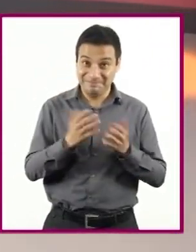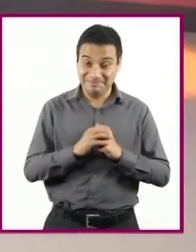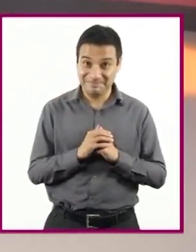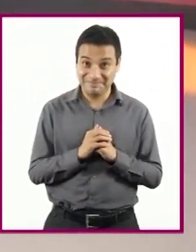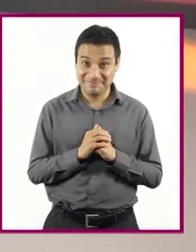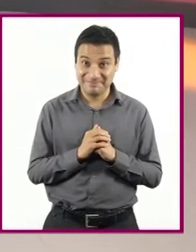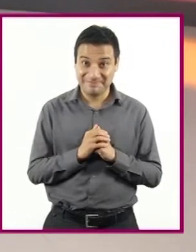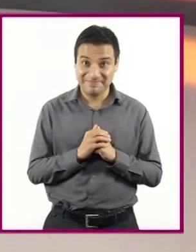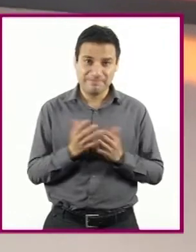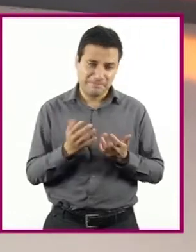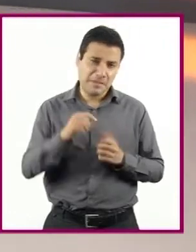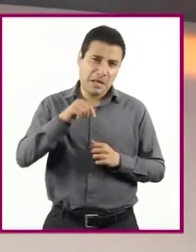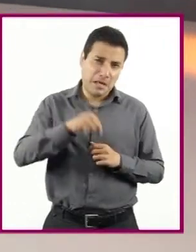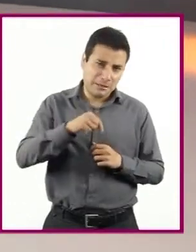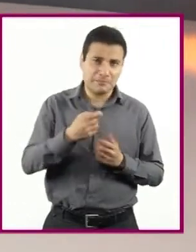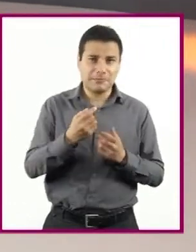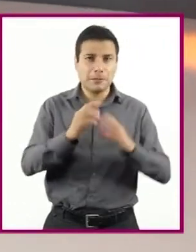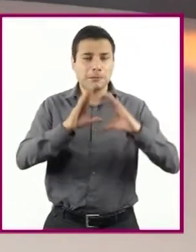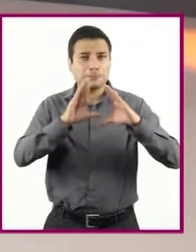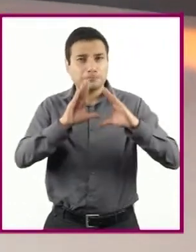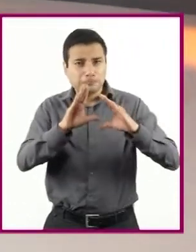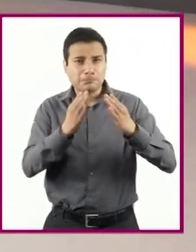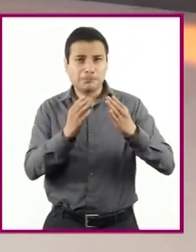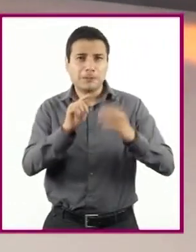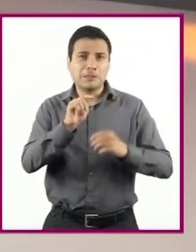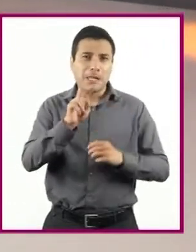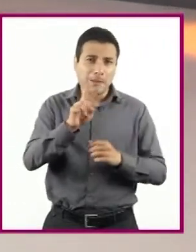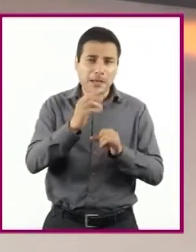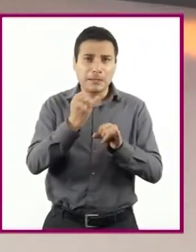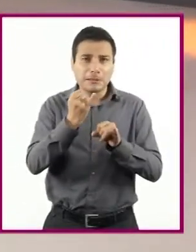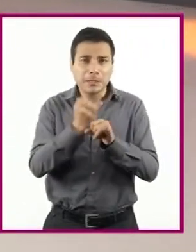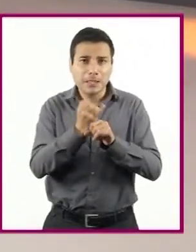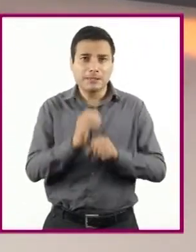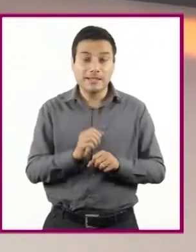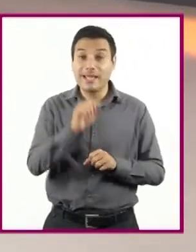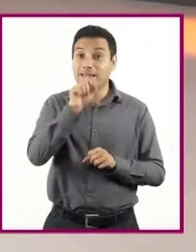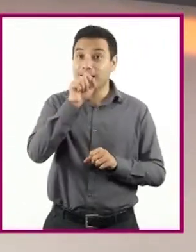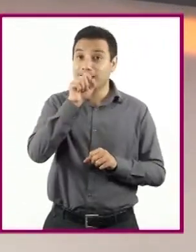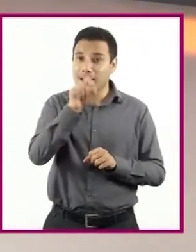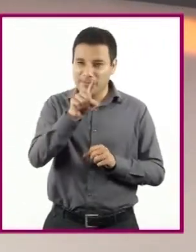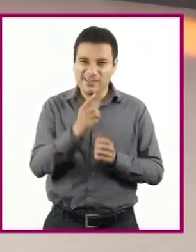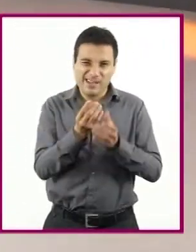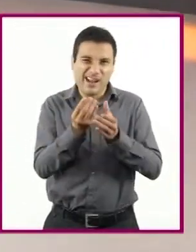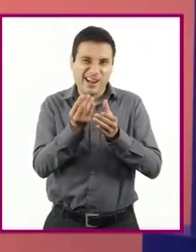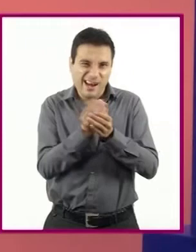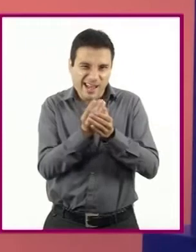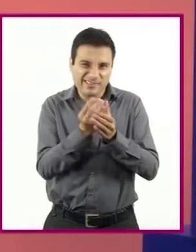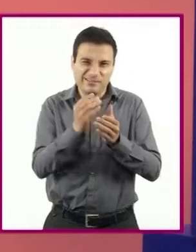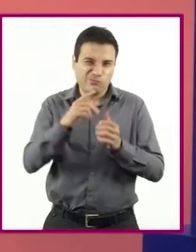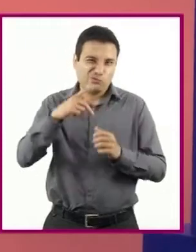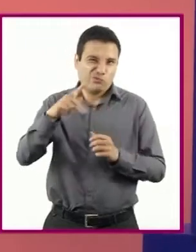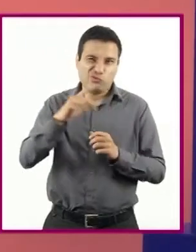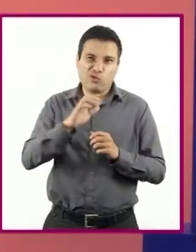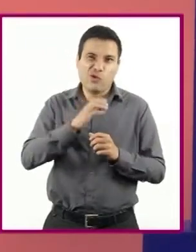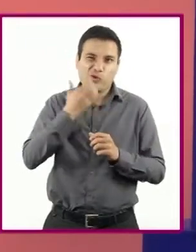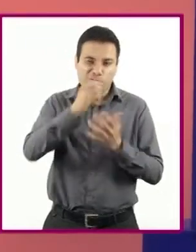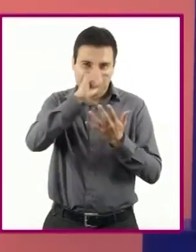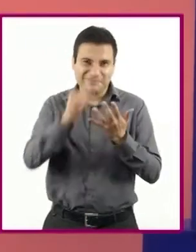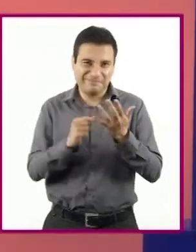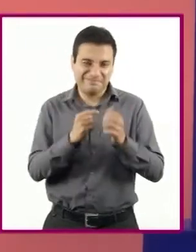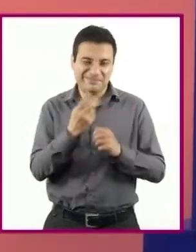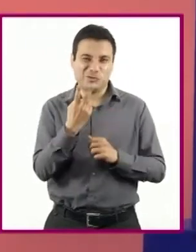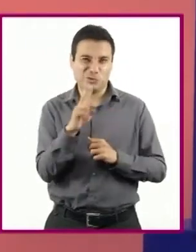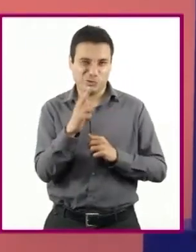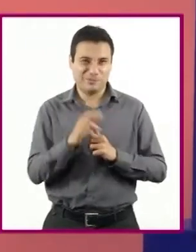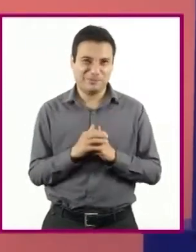pues aprovecha algunos recursos de la educación a distancia y los combina con los del salón de clases. Aprovechamos para recordarles